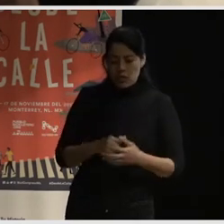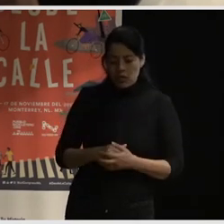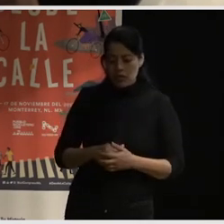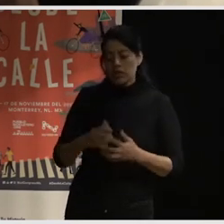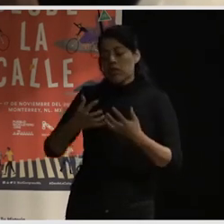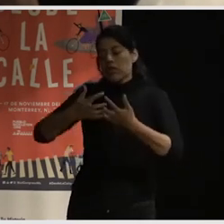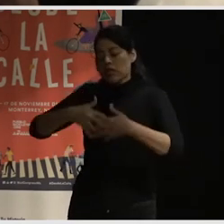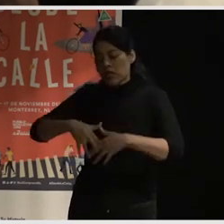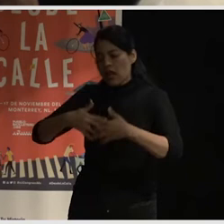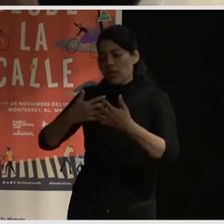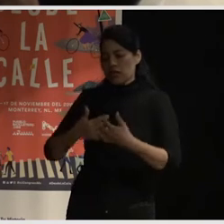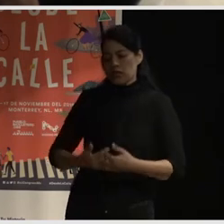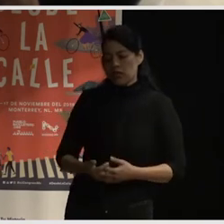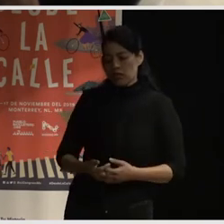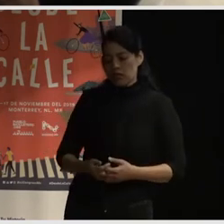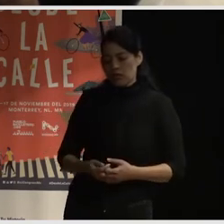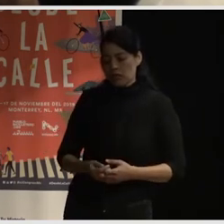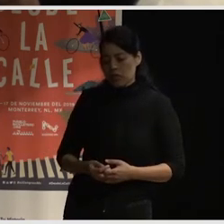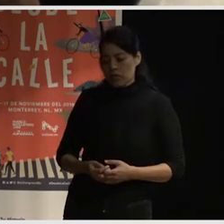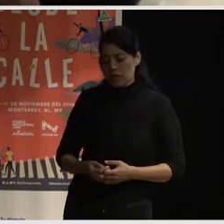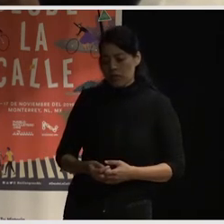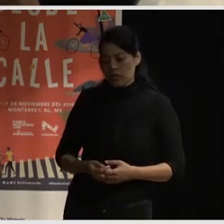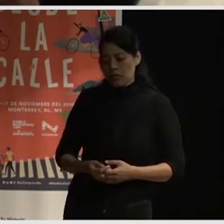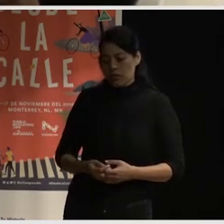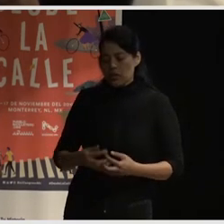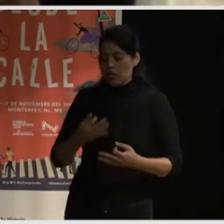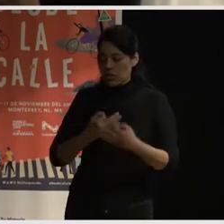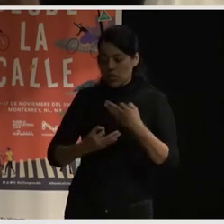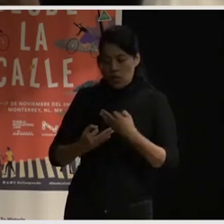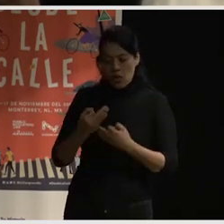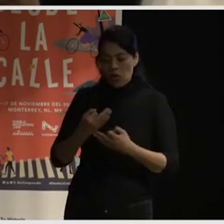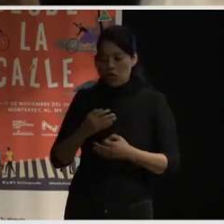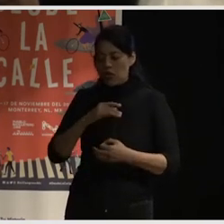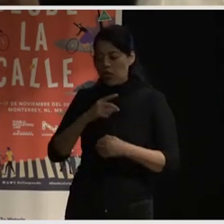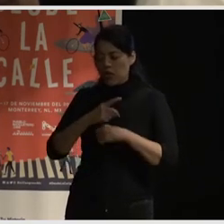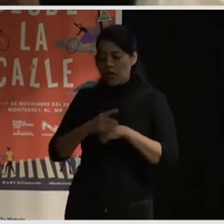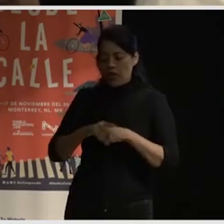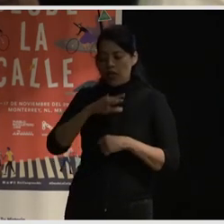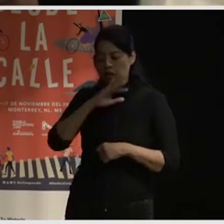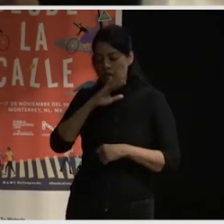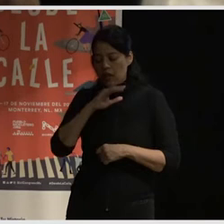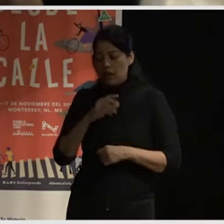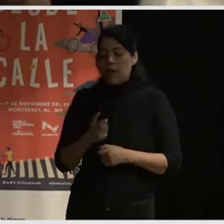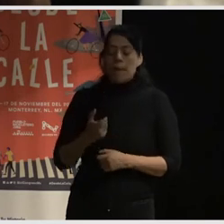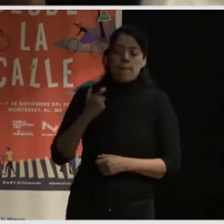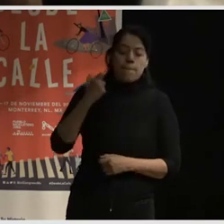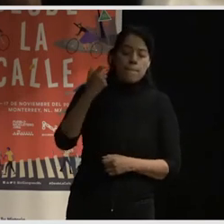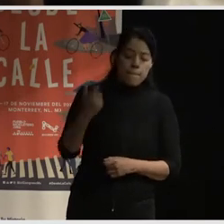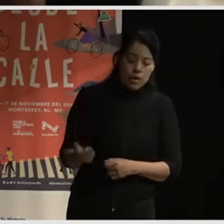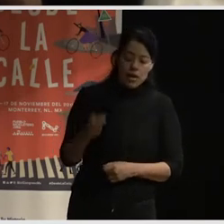industrias y sí todo aquello que contamina tuviera que pagar por el aire que está